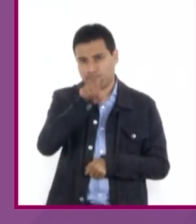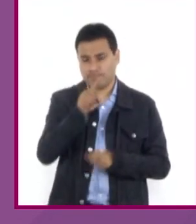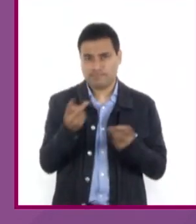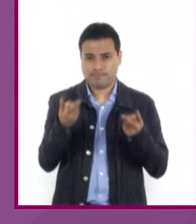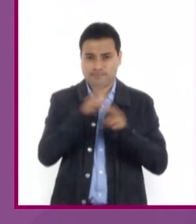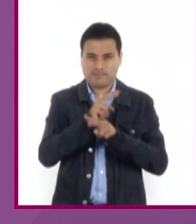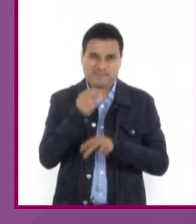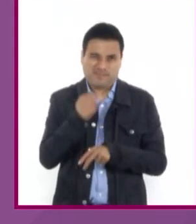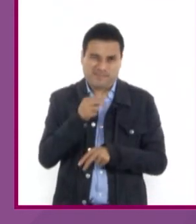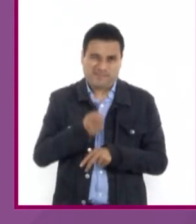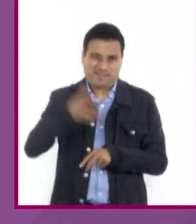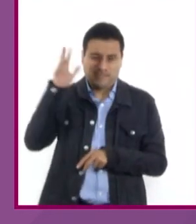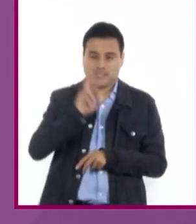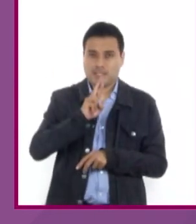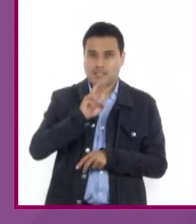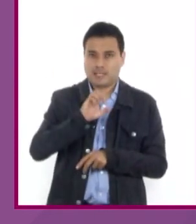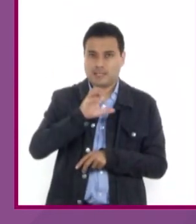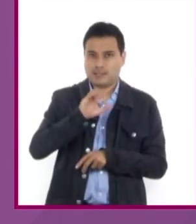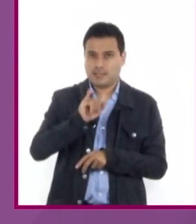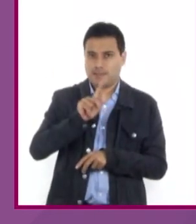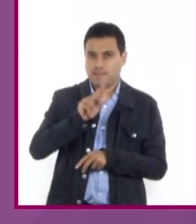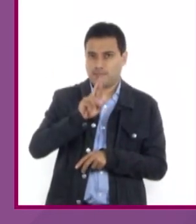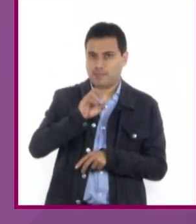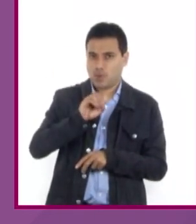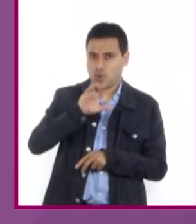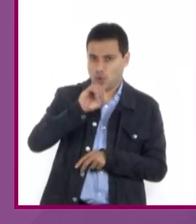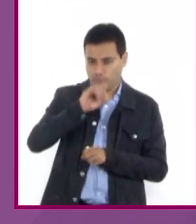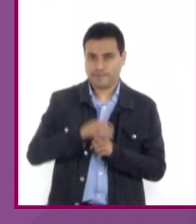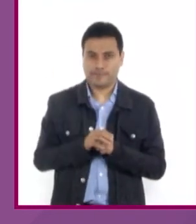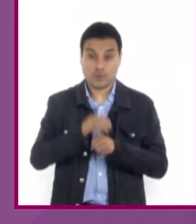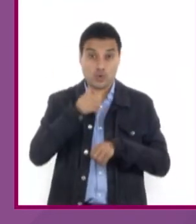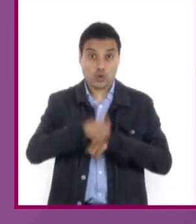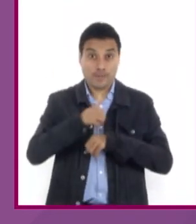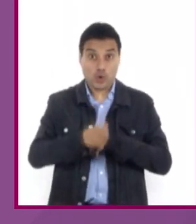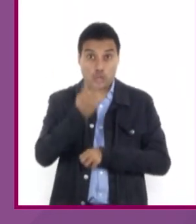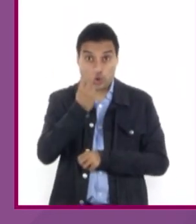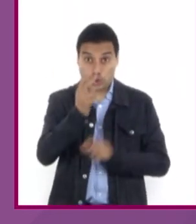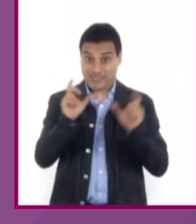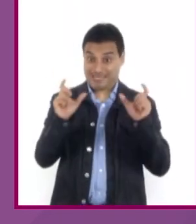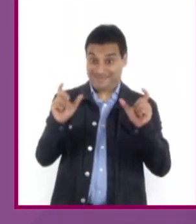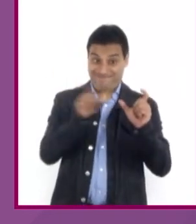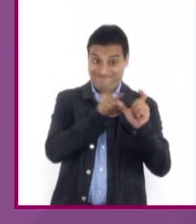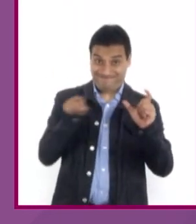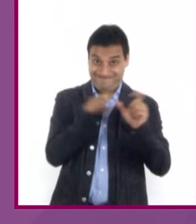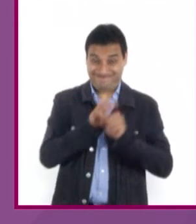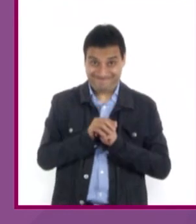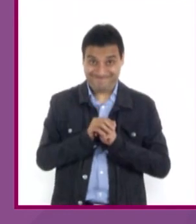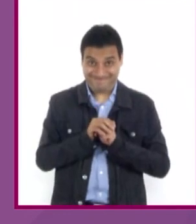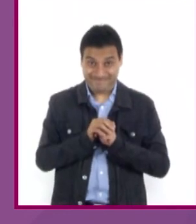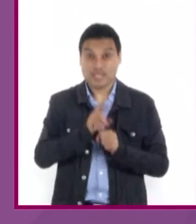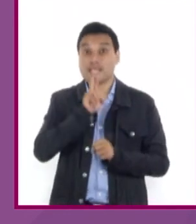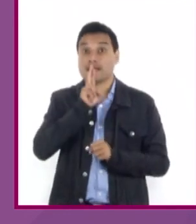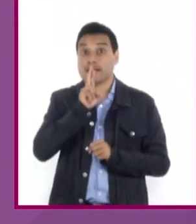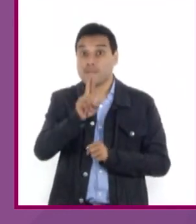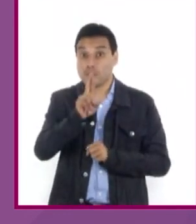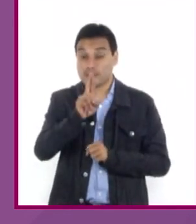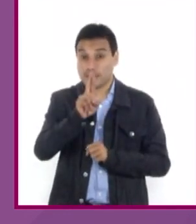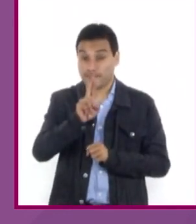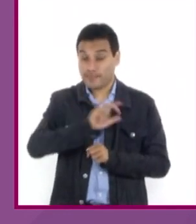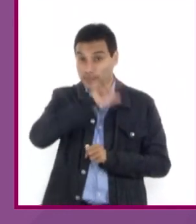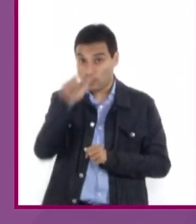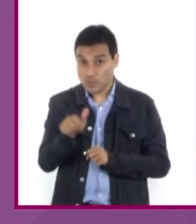como el recíproco. Dos números son recíprocos si al multiplicarlos a su producto es igual a